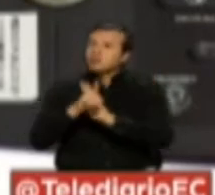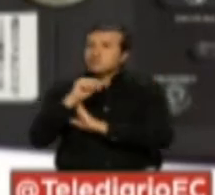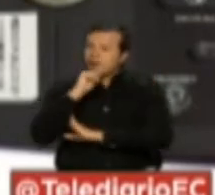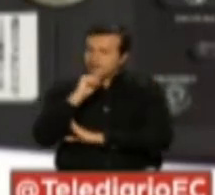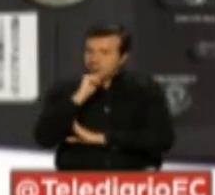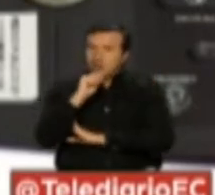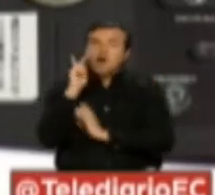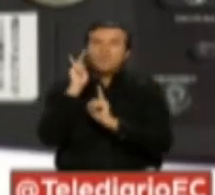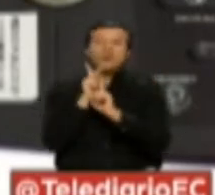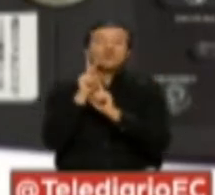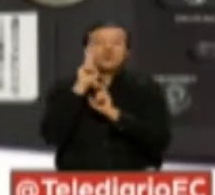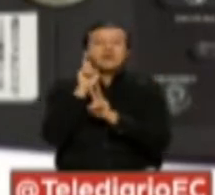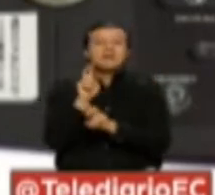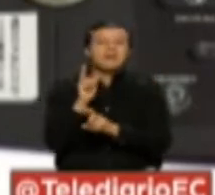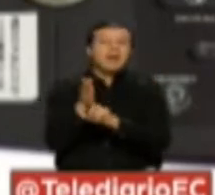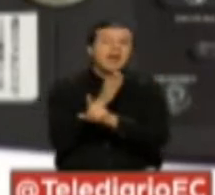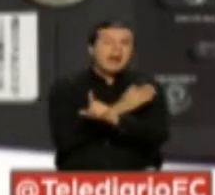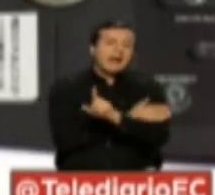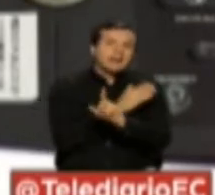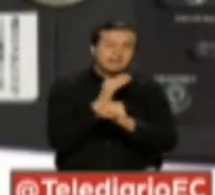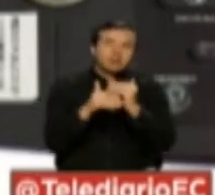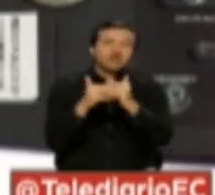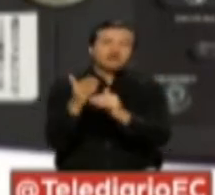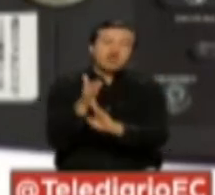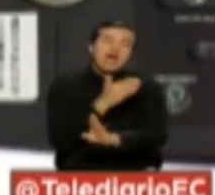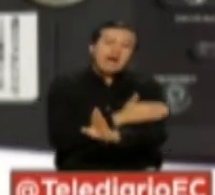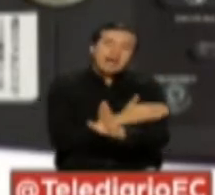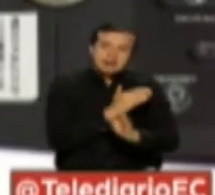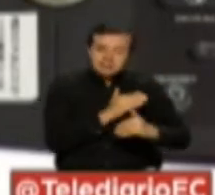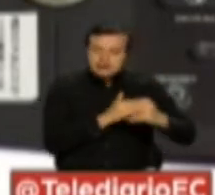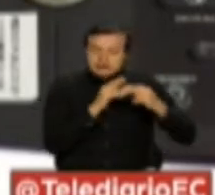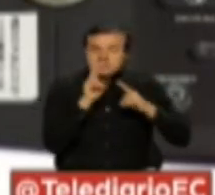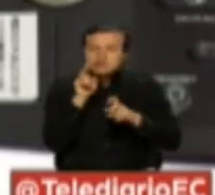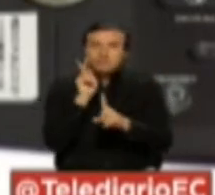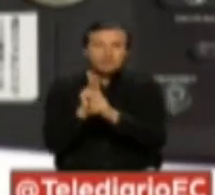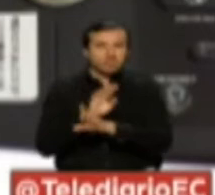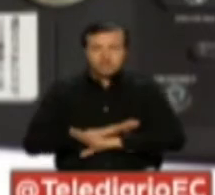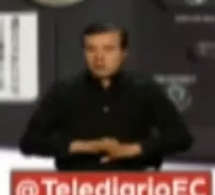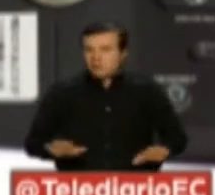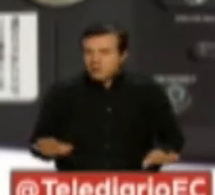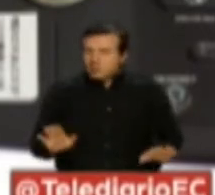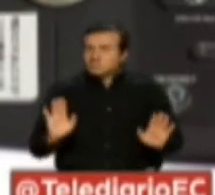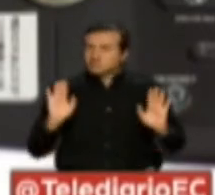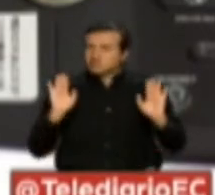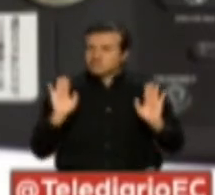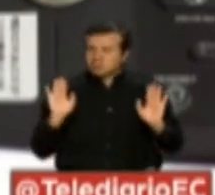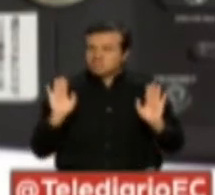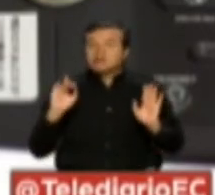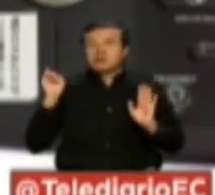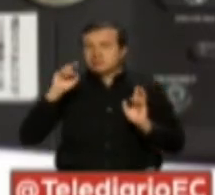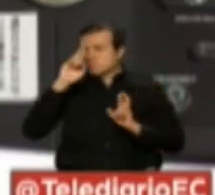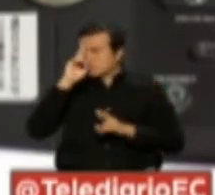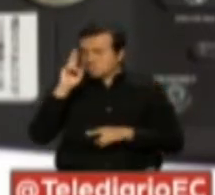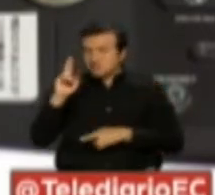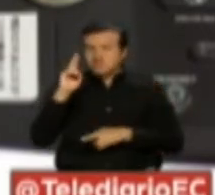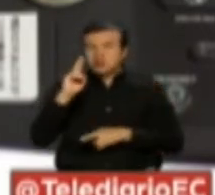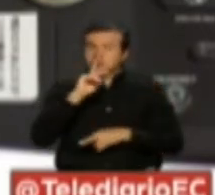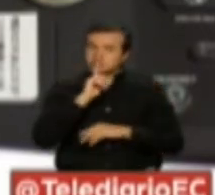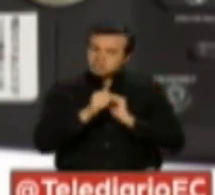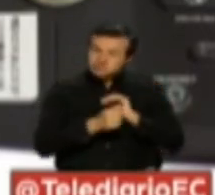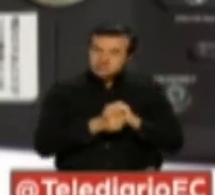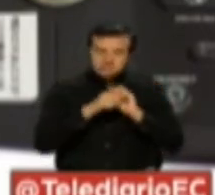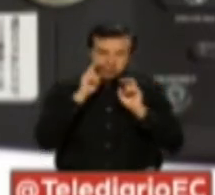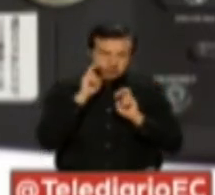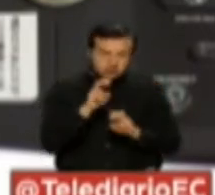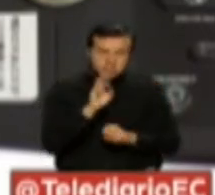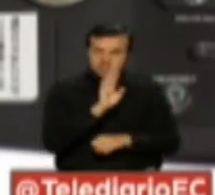ciudadanía. Estamos en una fase preprocesal aún, de hecho, debe respetarse también la reserva de la investigación,